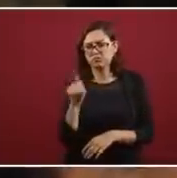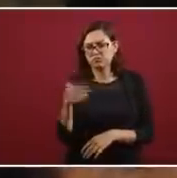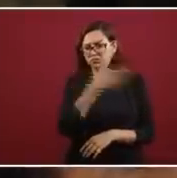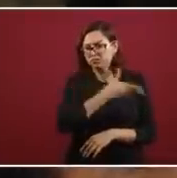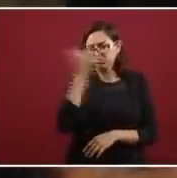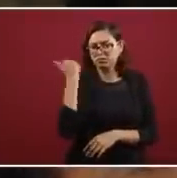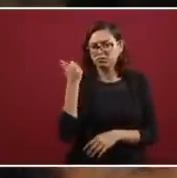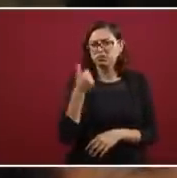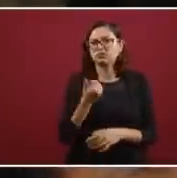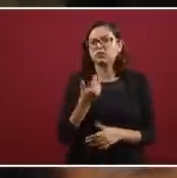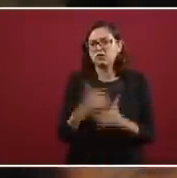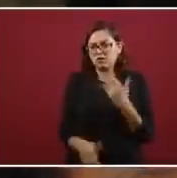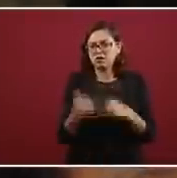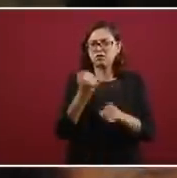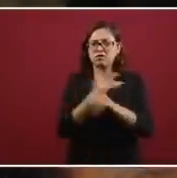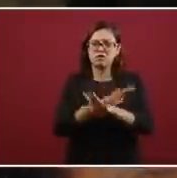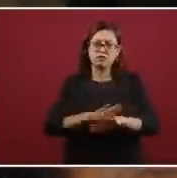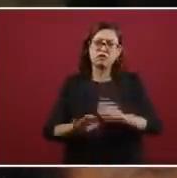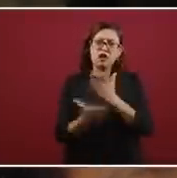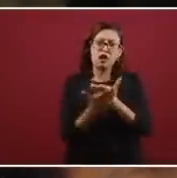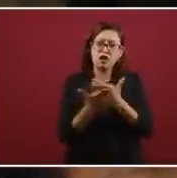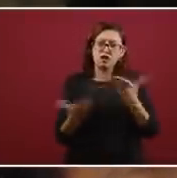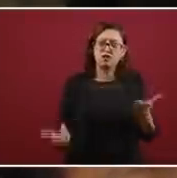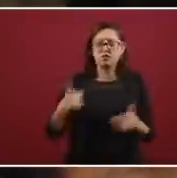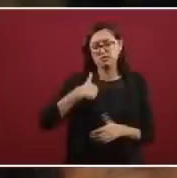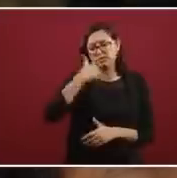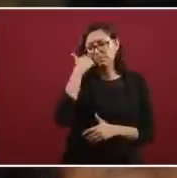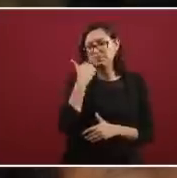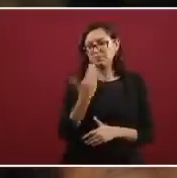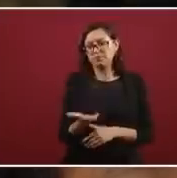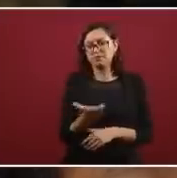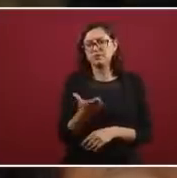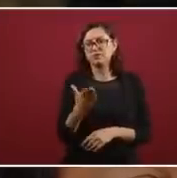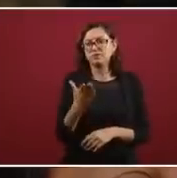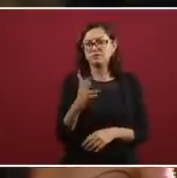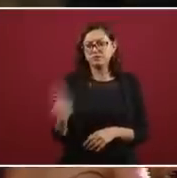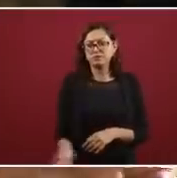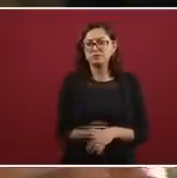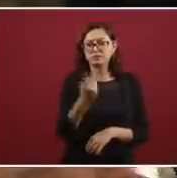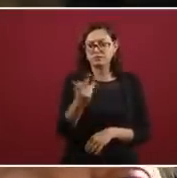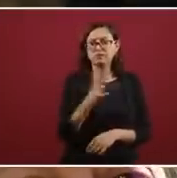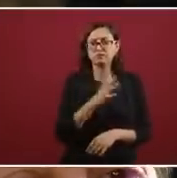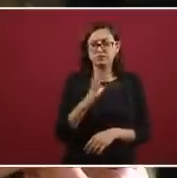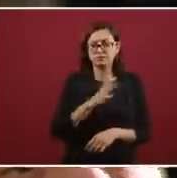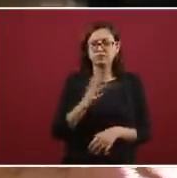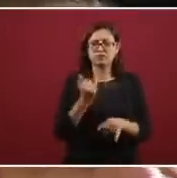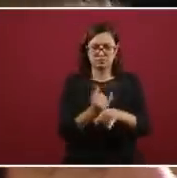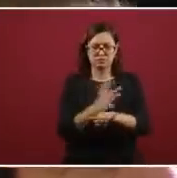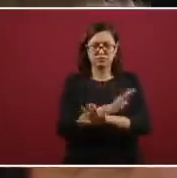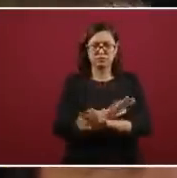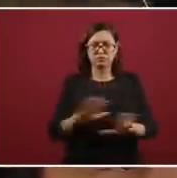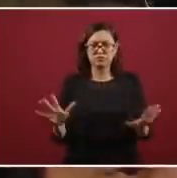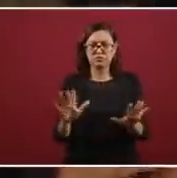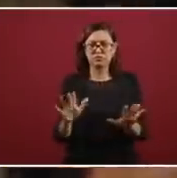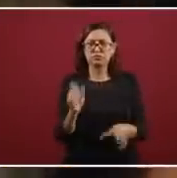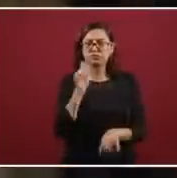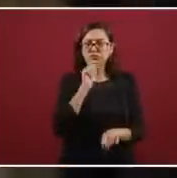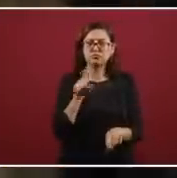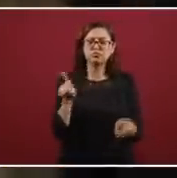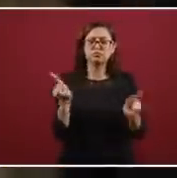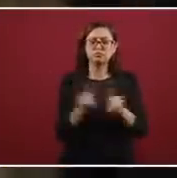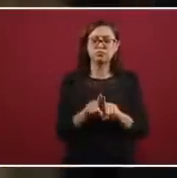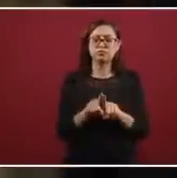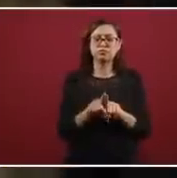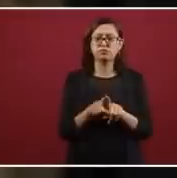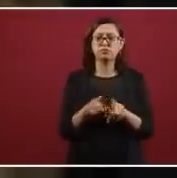Entonces, me gustaría preguntarle a la secretaria si ahorita ya tiene información al respecto y también si desaparecerá